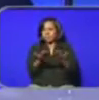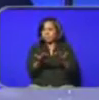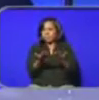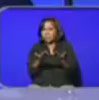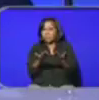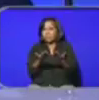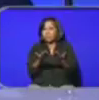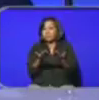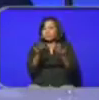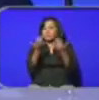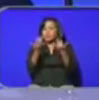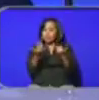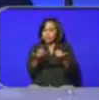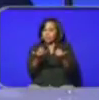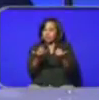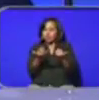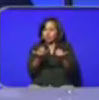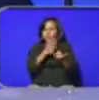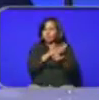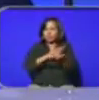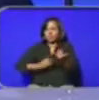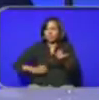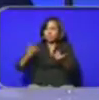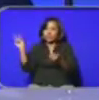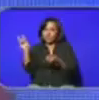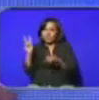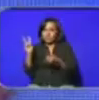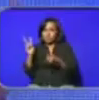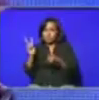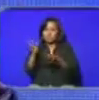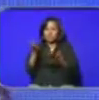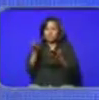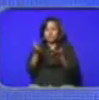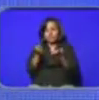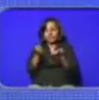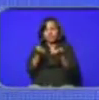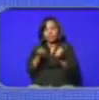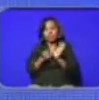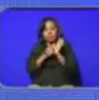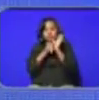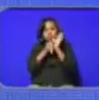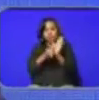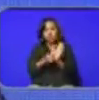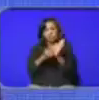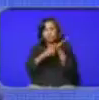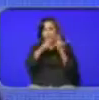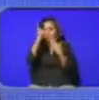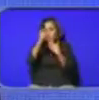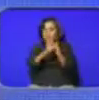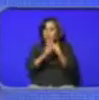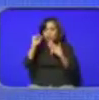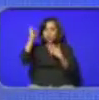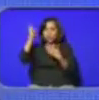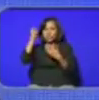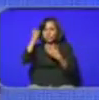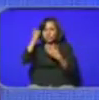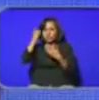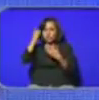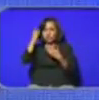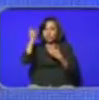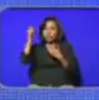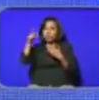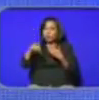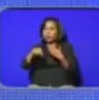la respuesta del presidente Varela en ese plan de gobierno, en ese programa de gobierno, y que hoy con